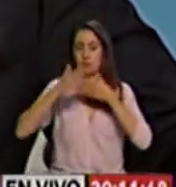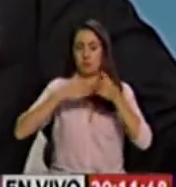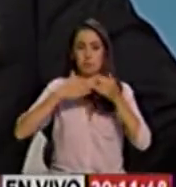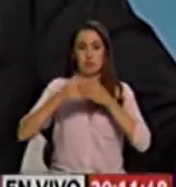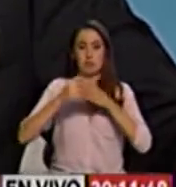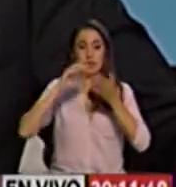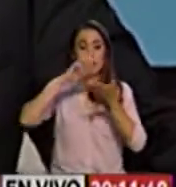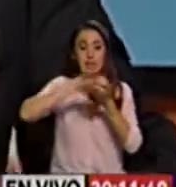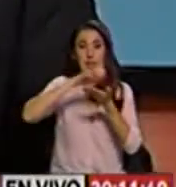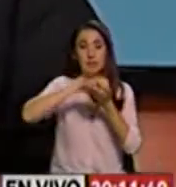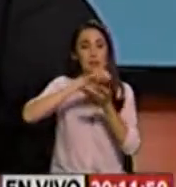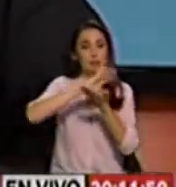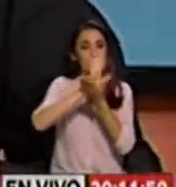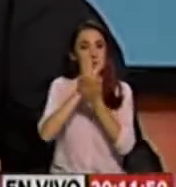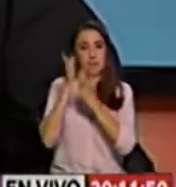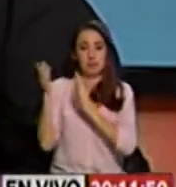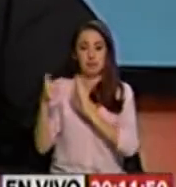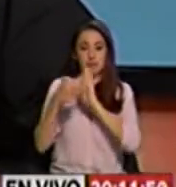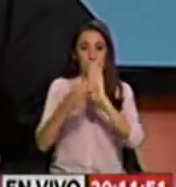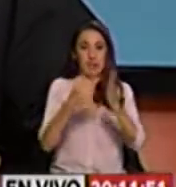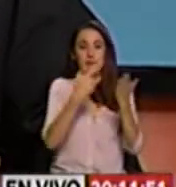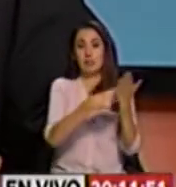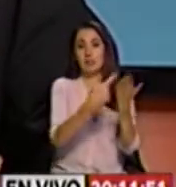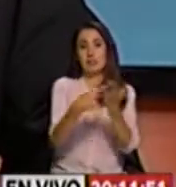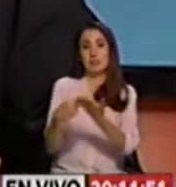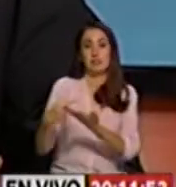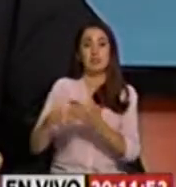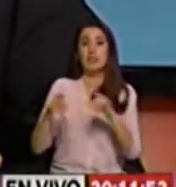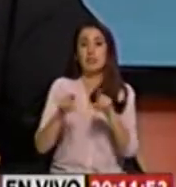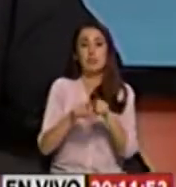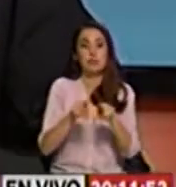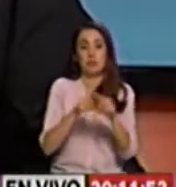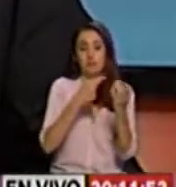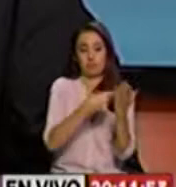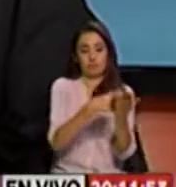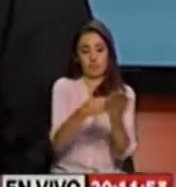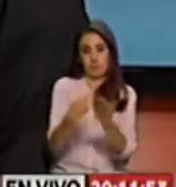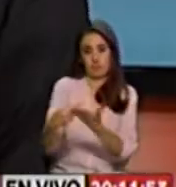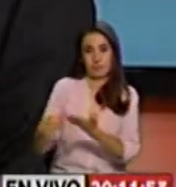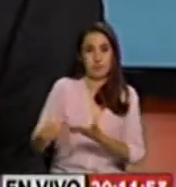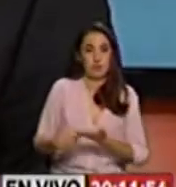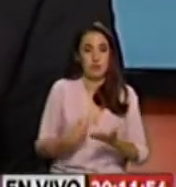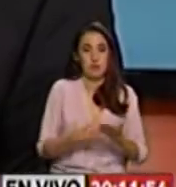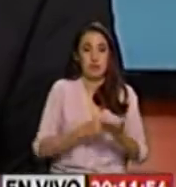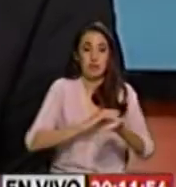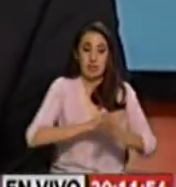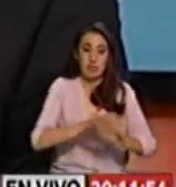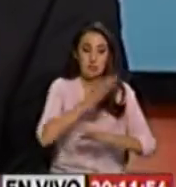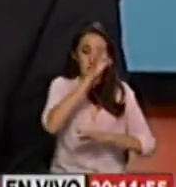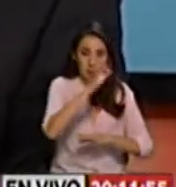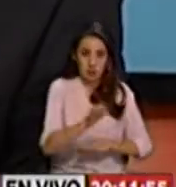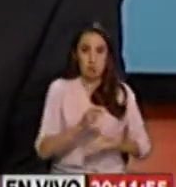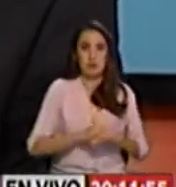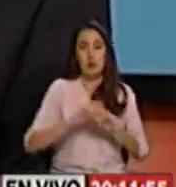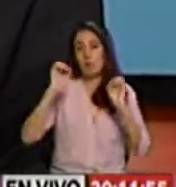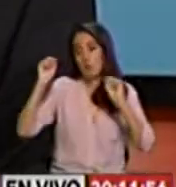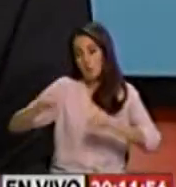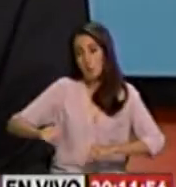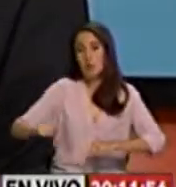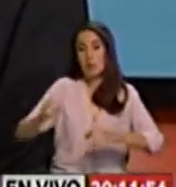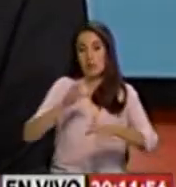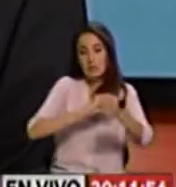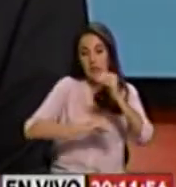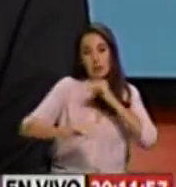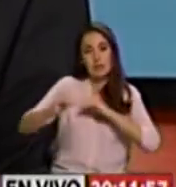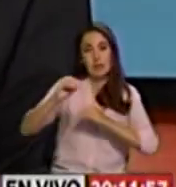debe pronunciarse en un consenso, acuerdos mínimos, para que se cumpla esto. Porque de lo contrario, lo que puede hacer es, se la puede